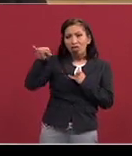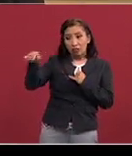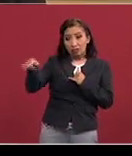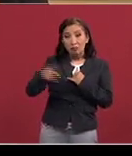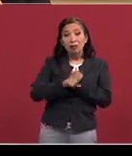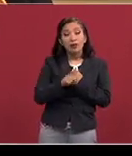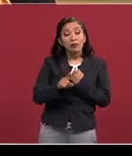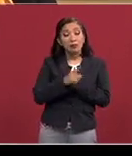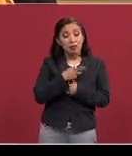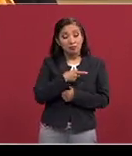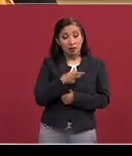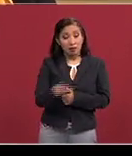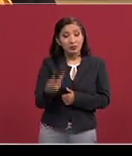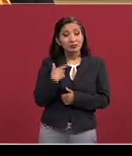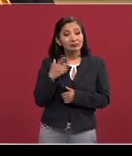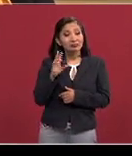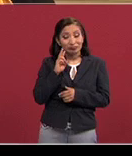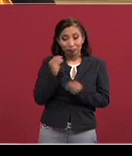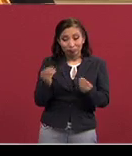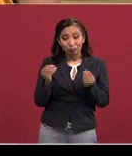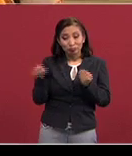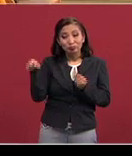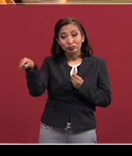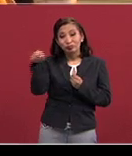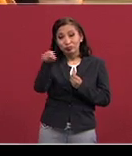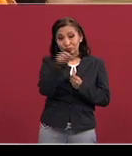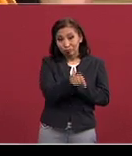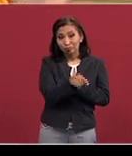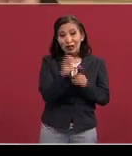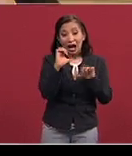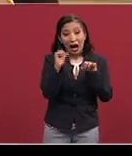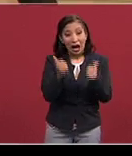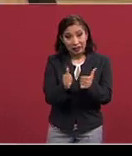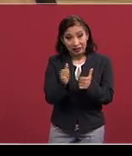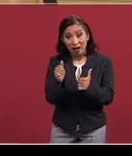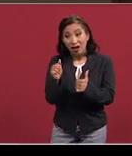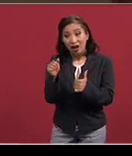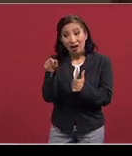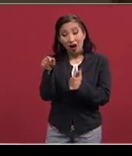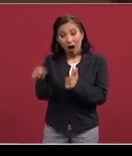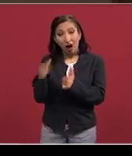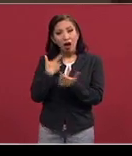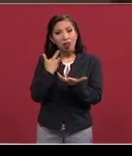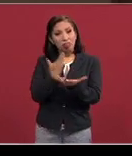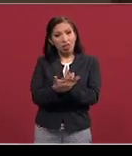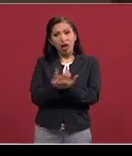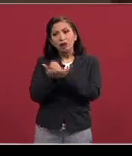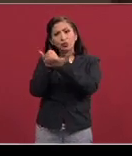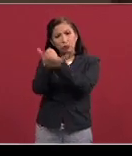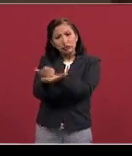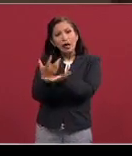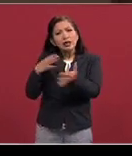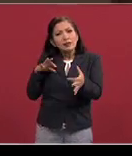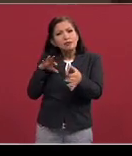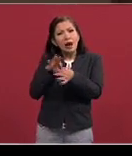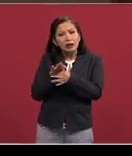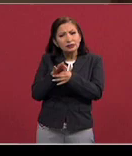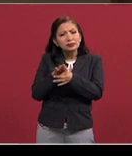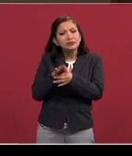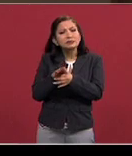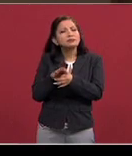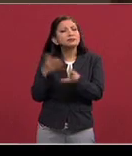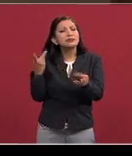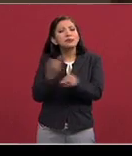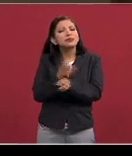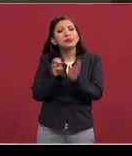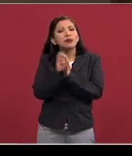tienen problemas mucho más fundamentales. El arte es un momento ya de reposo y es un añadido. ¿Qué